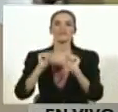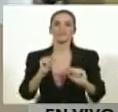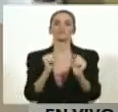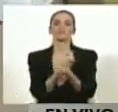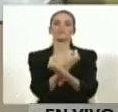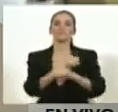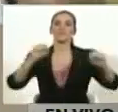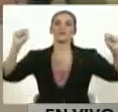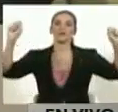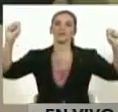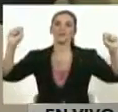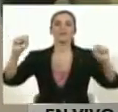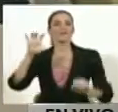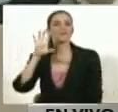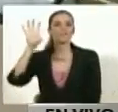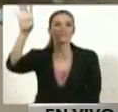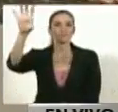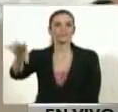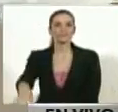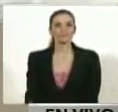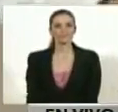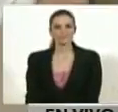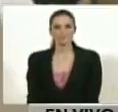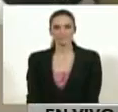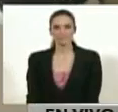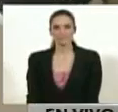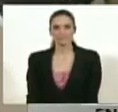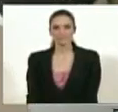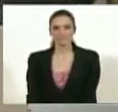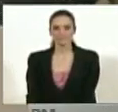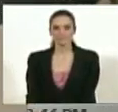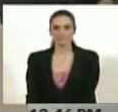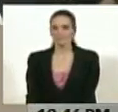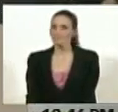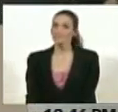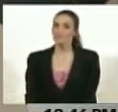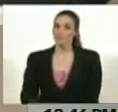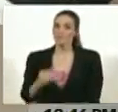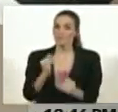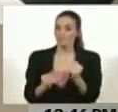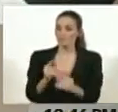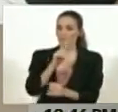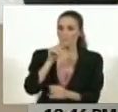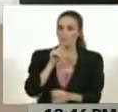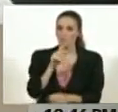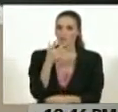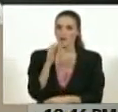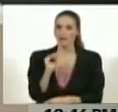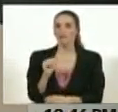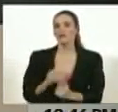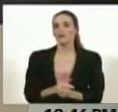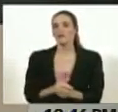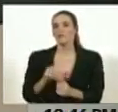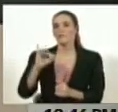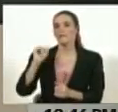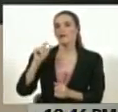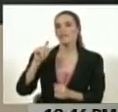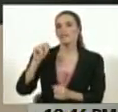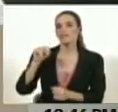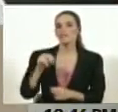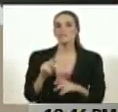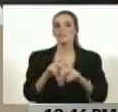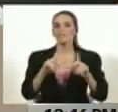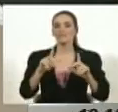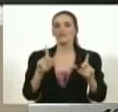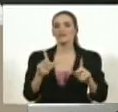soberanía del país y la última pregunta la tiene madeleen García por